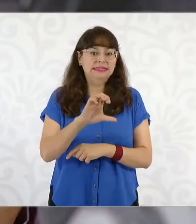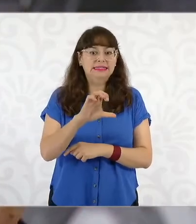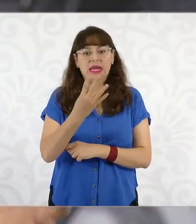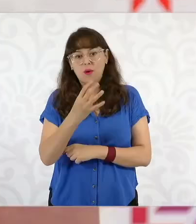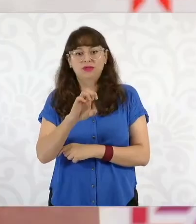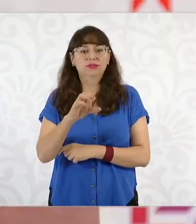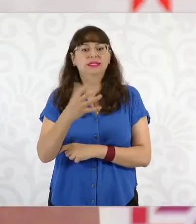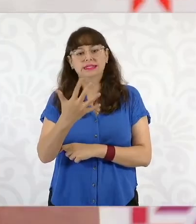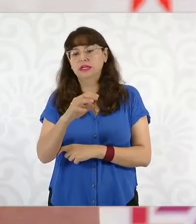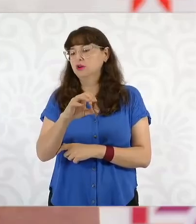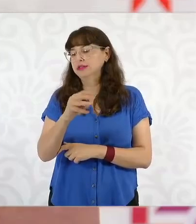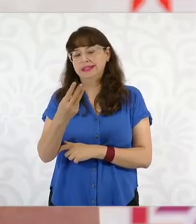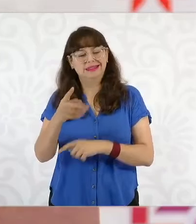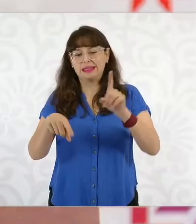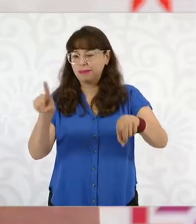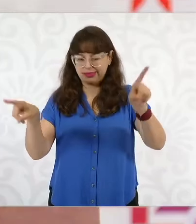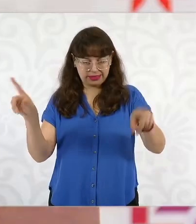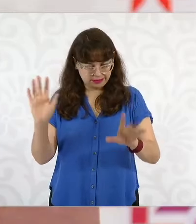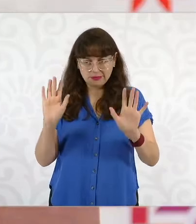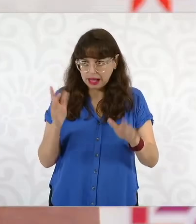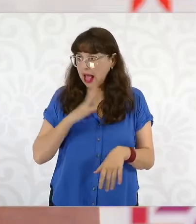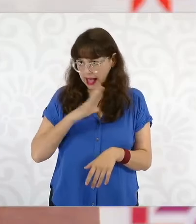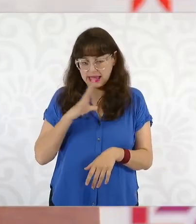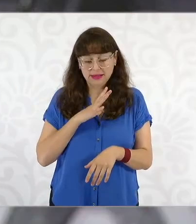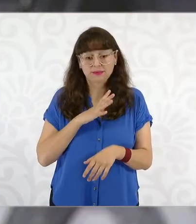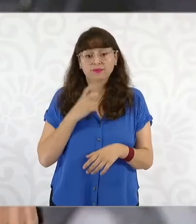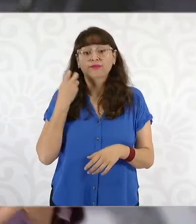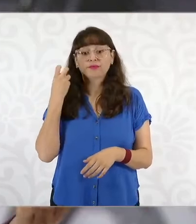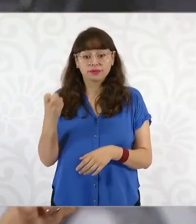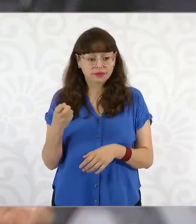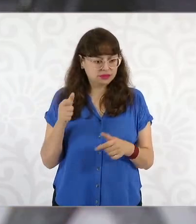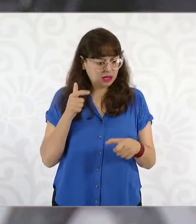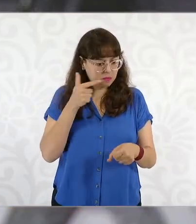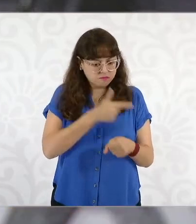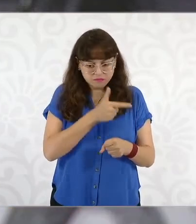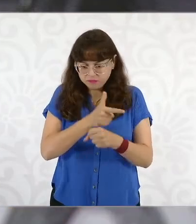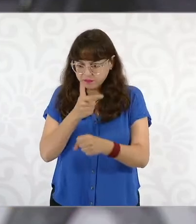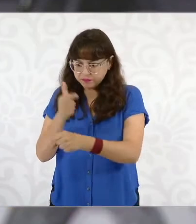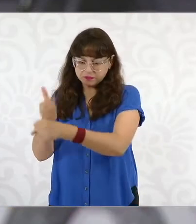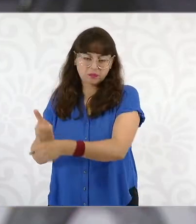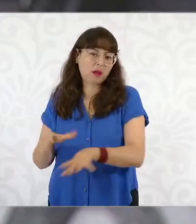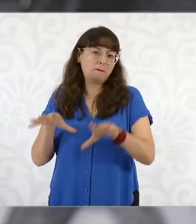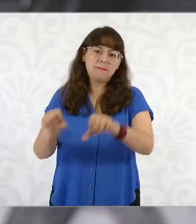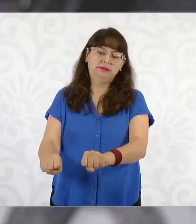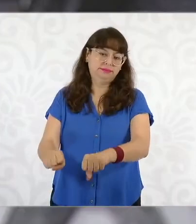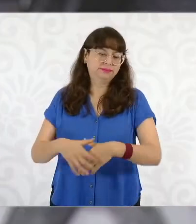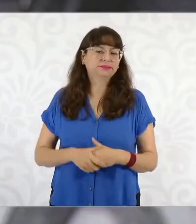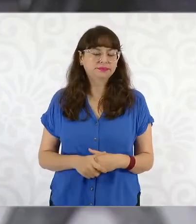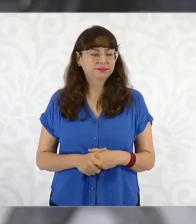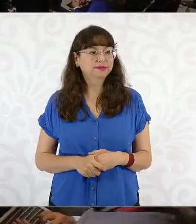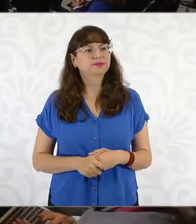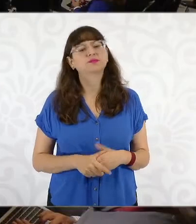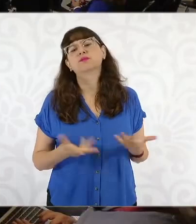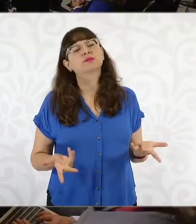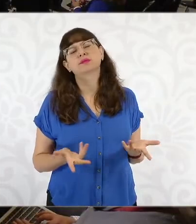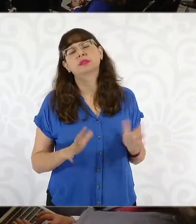dependiendo de los servicios que tenga el centro de mando y control. Entonces hay mucha comunicación. Y en cuanto al